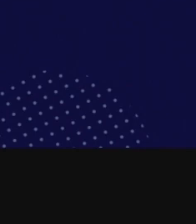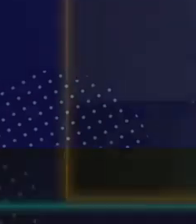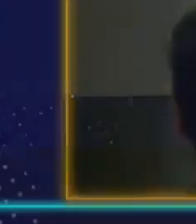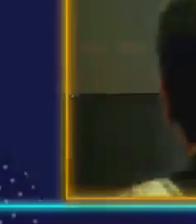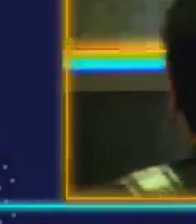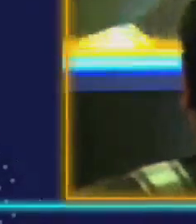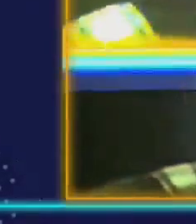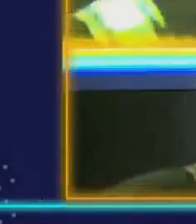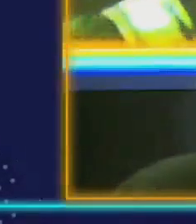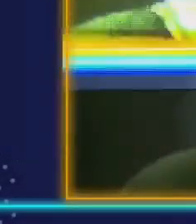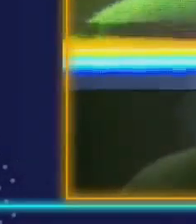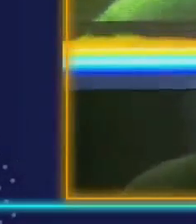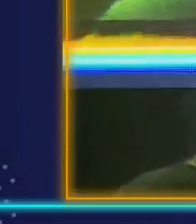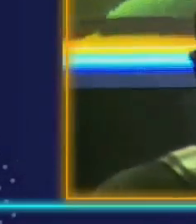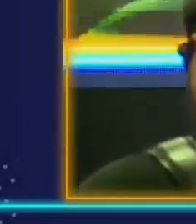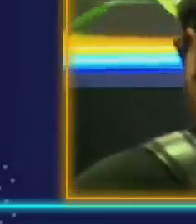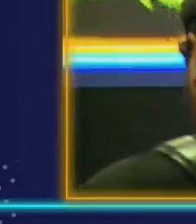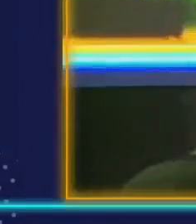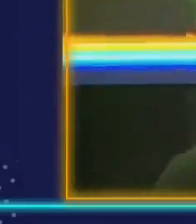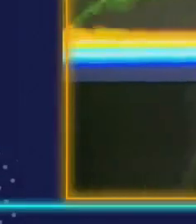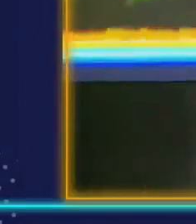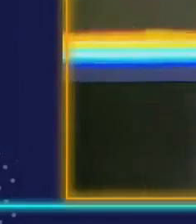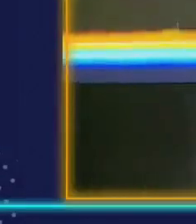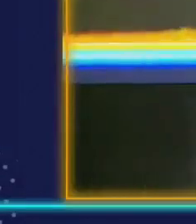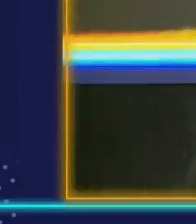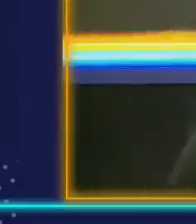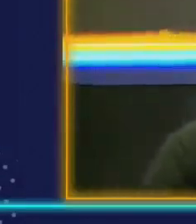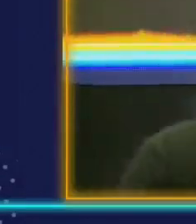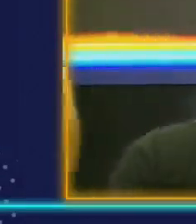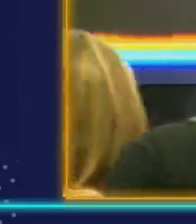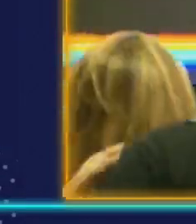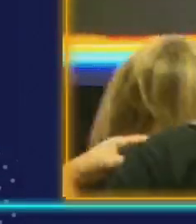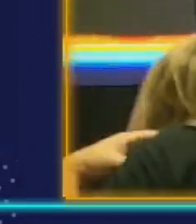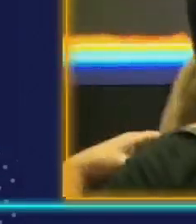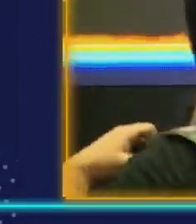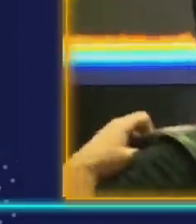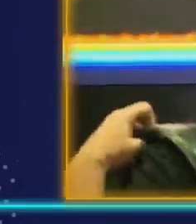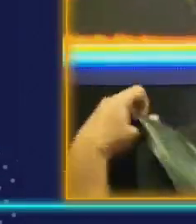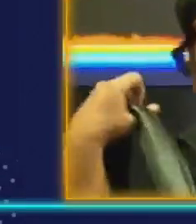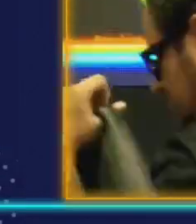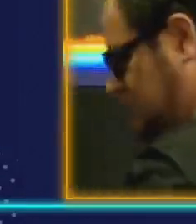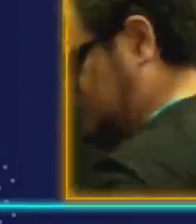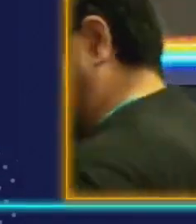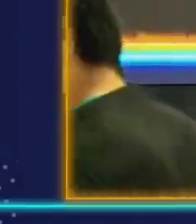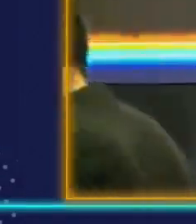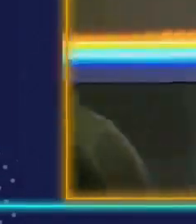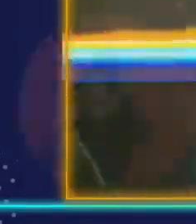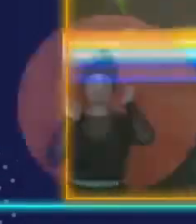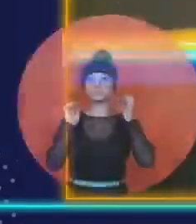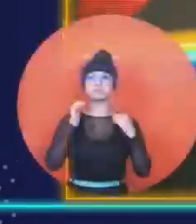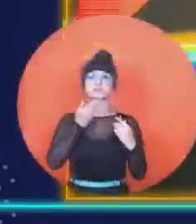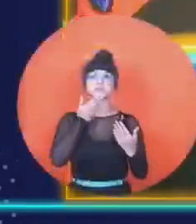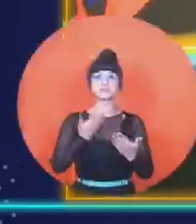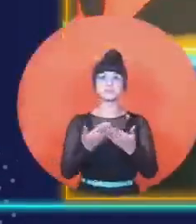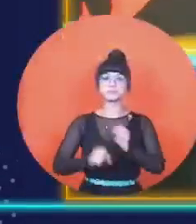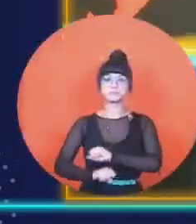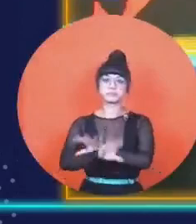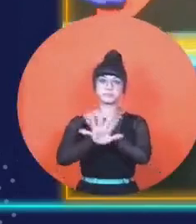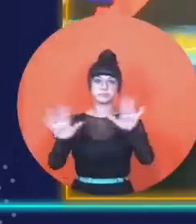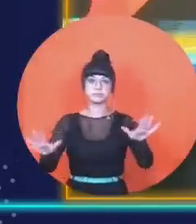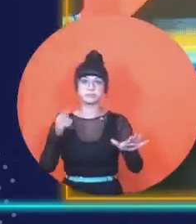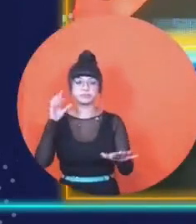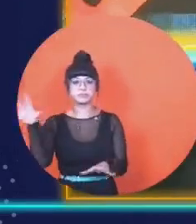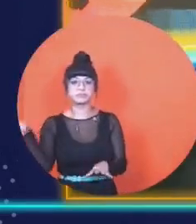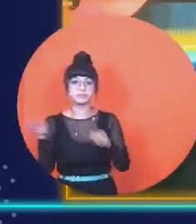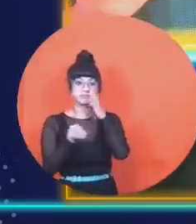Muy buenos días para todos. Bienvenidos todos a Colombia 4.0 edición IA. Quienes